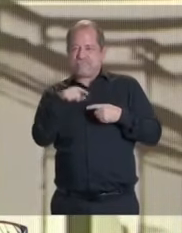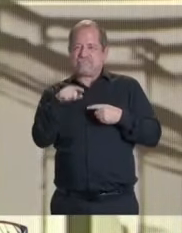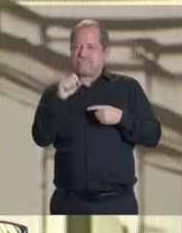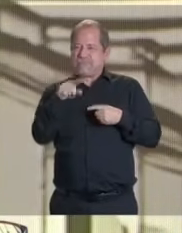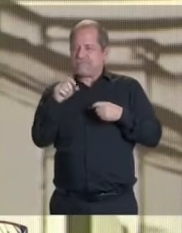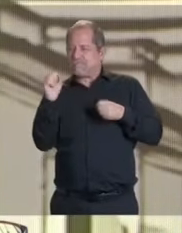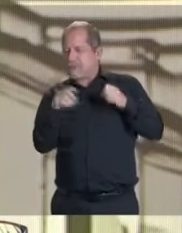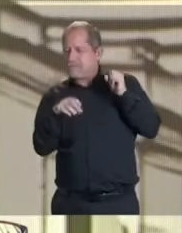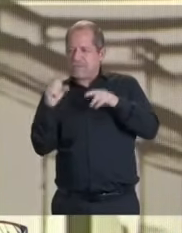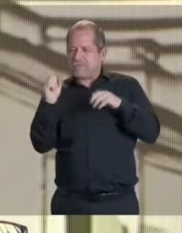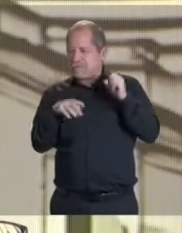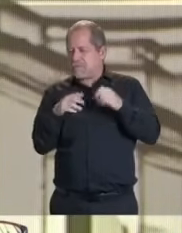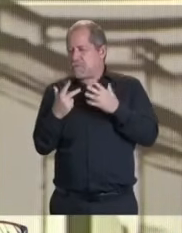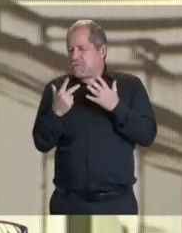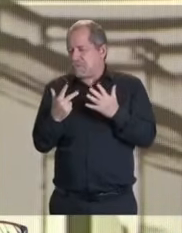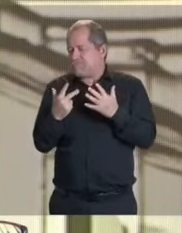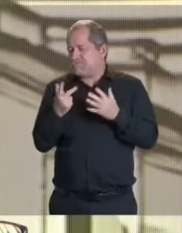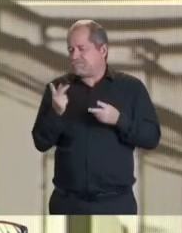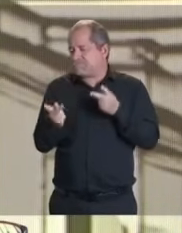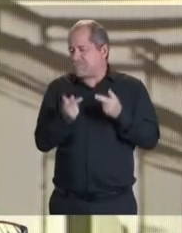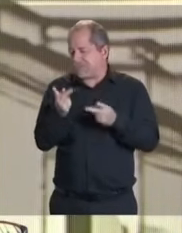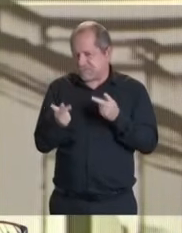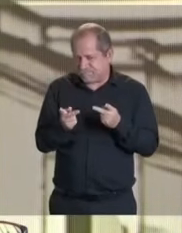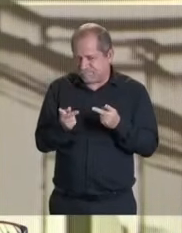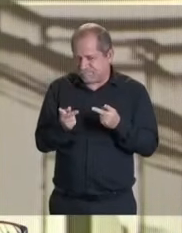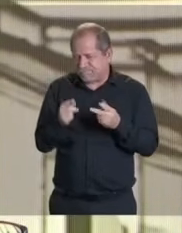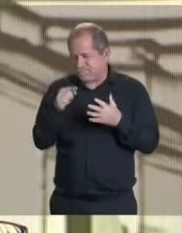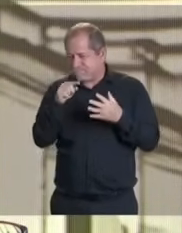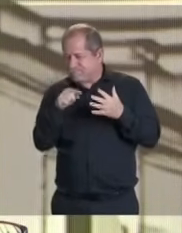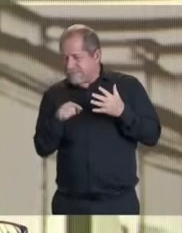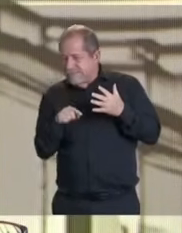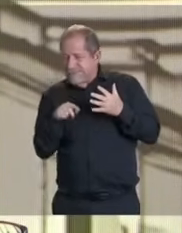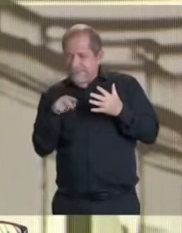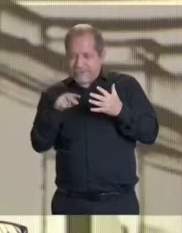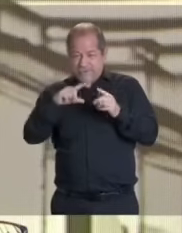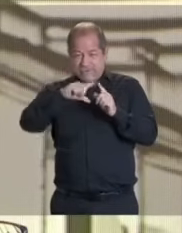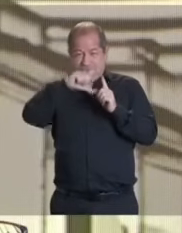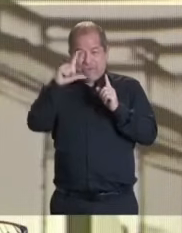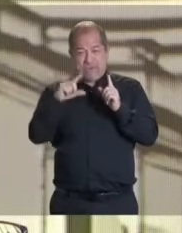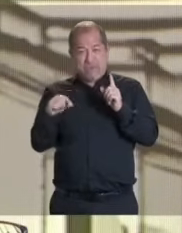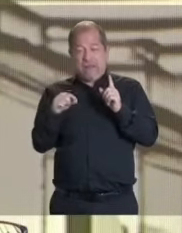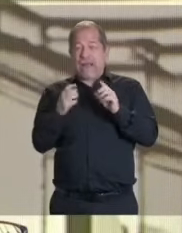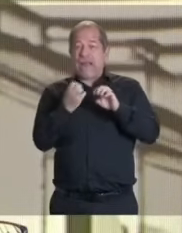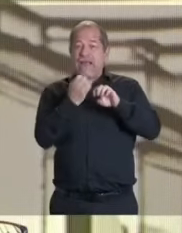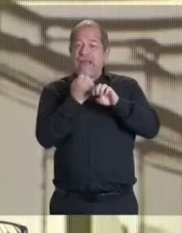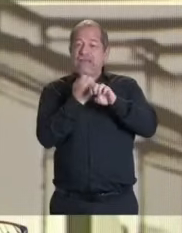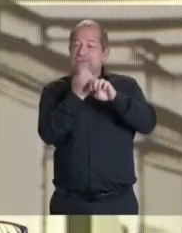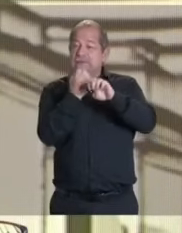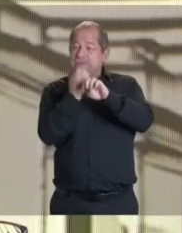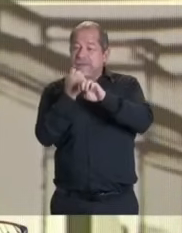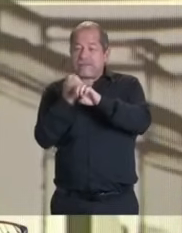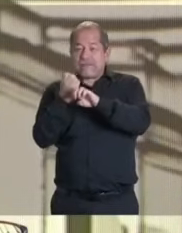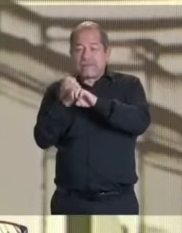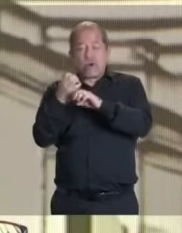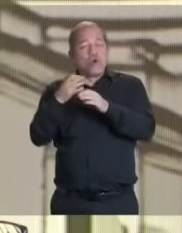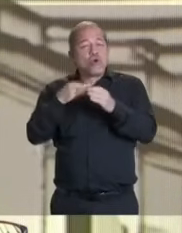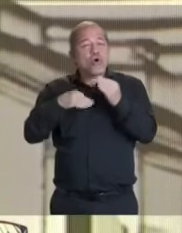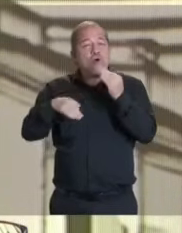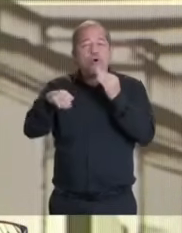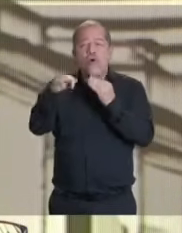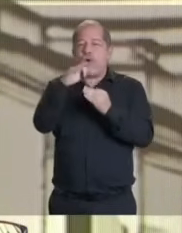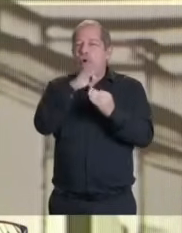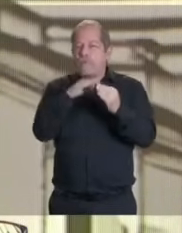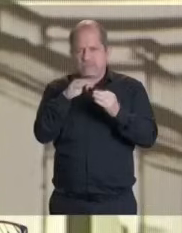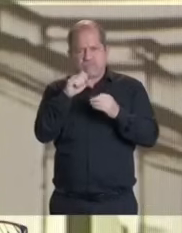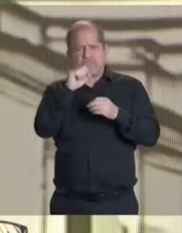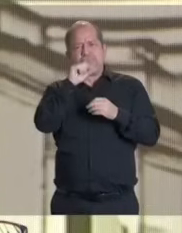de la ciudadanía, que fueron reunidas a lo largo de la República Mexicana. Todos los estados del país y 2 ciudades